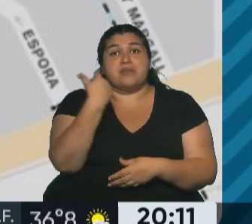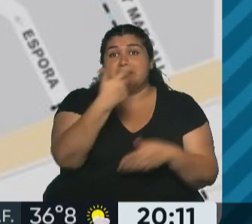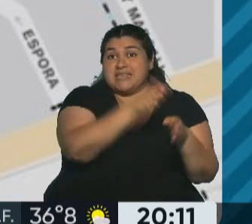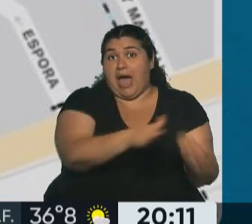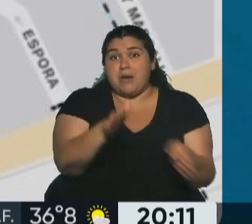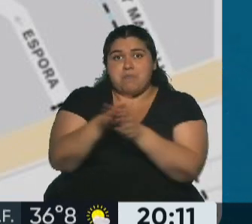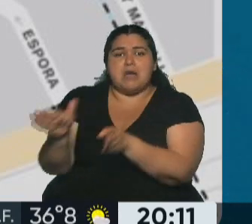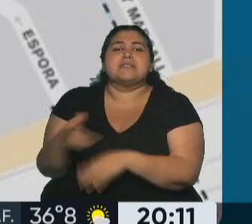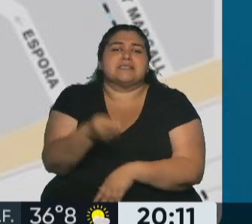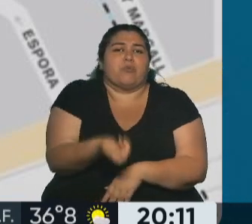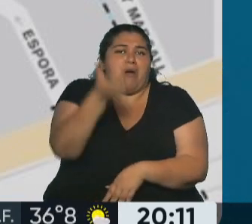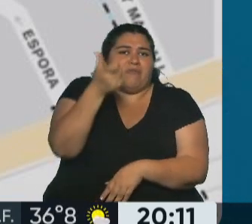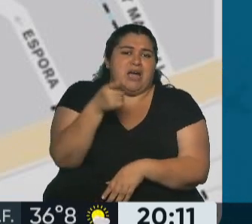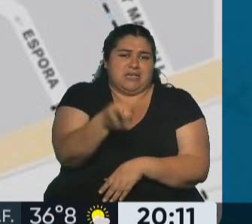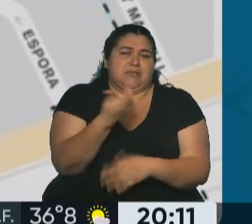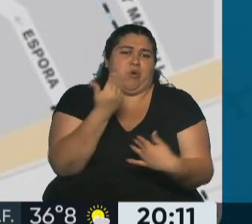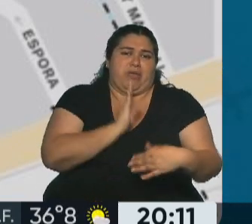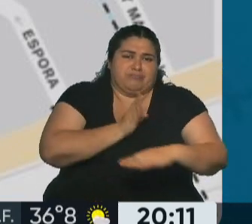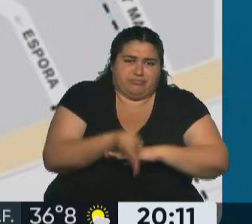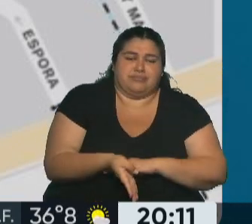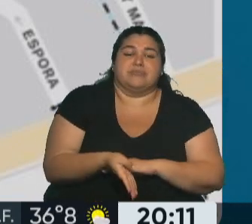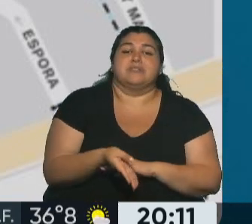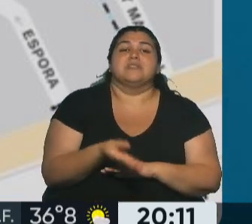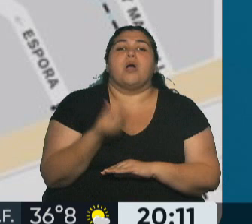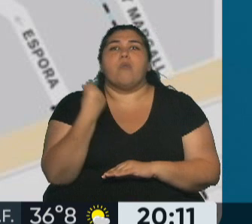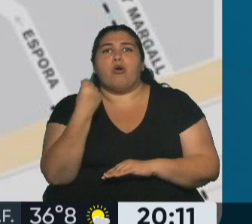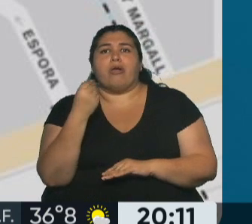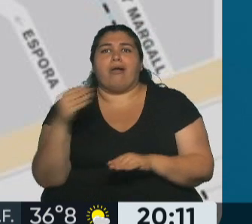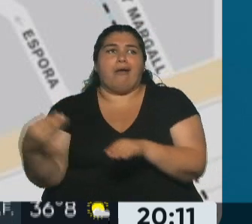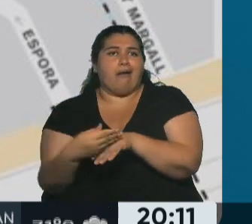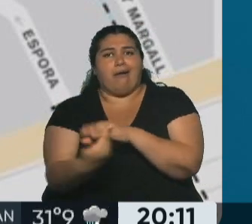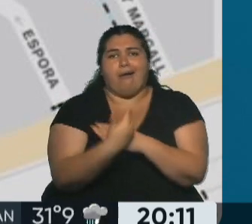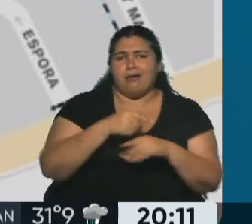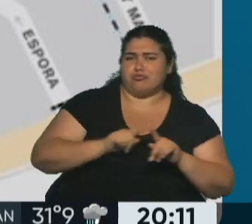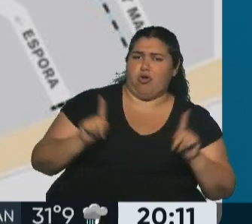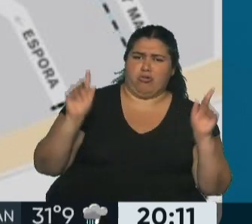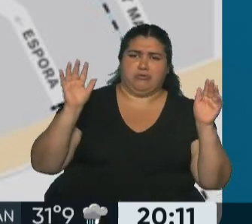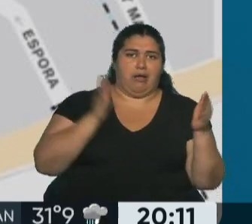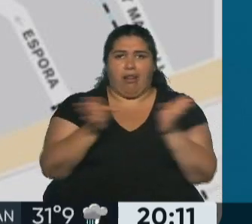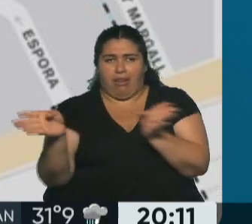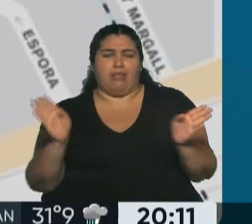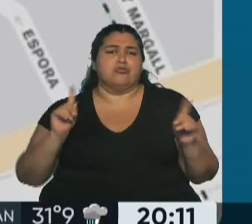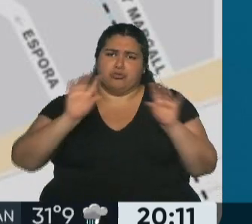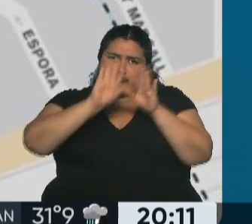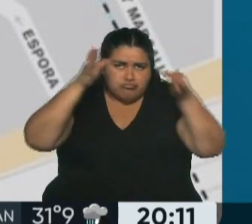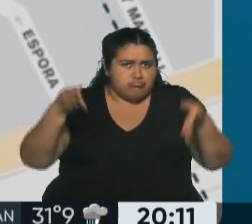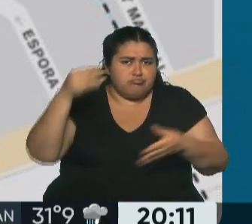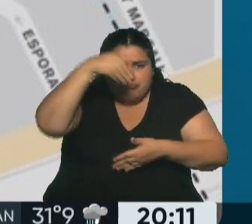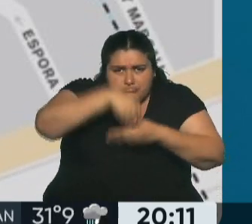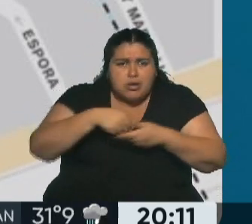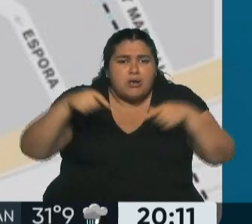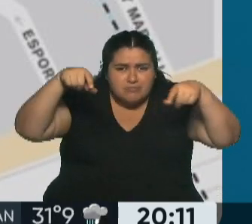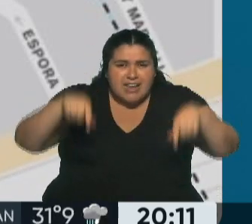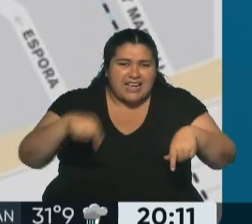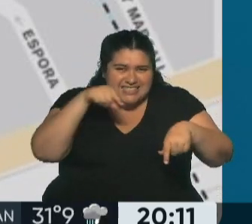digamos esto facilita el ingreso porque no hay distintos lugares sino que todo se centraliza en el estadio no en la morera y en el campo de juego